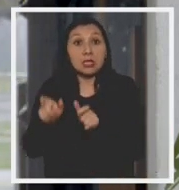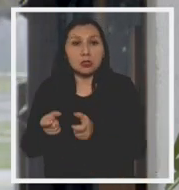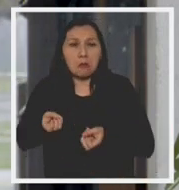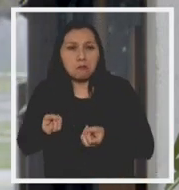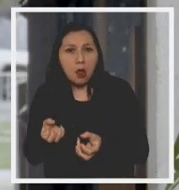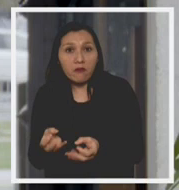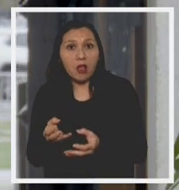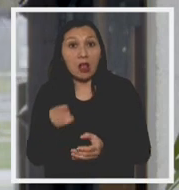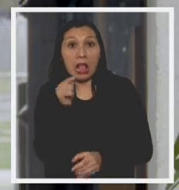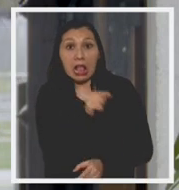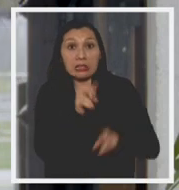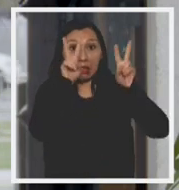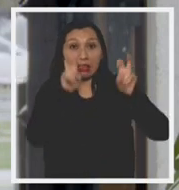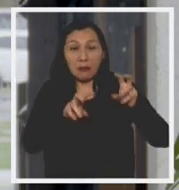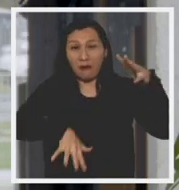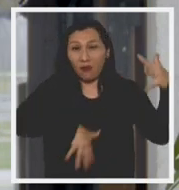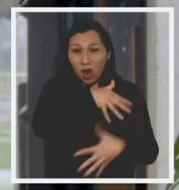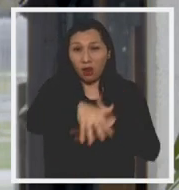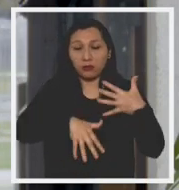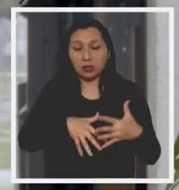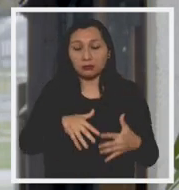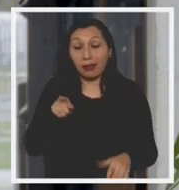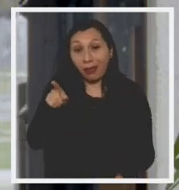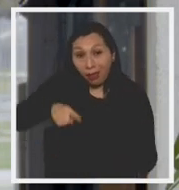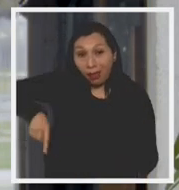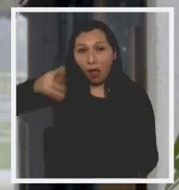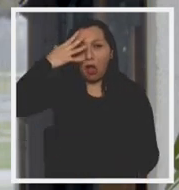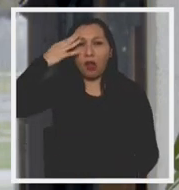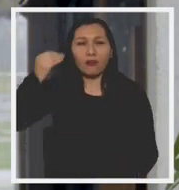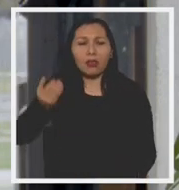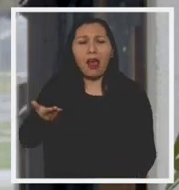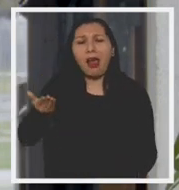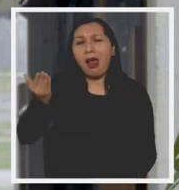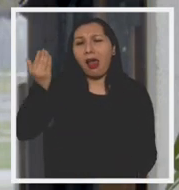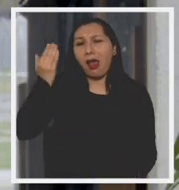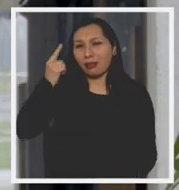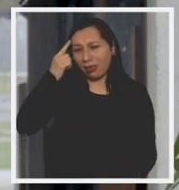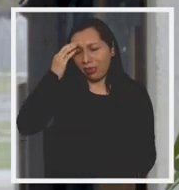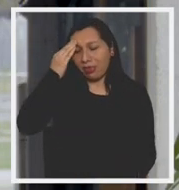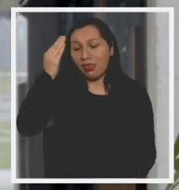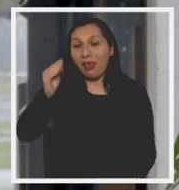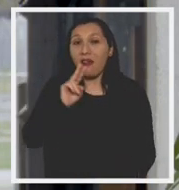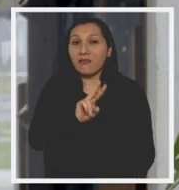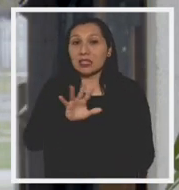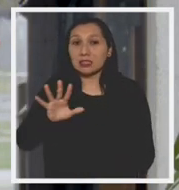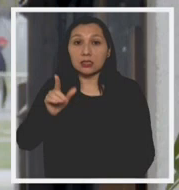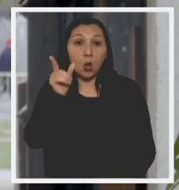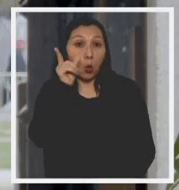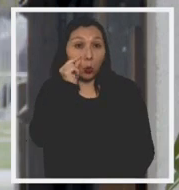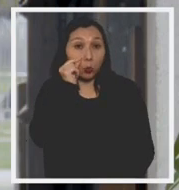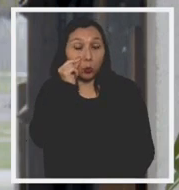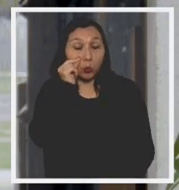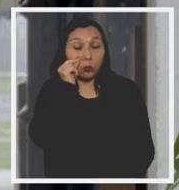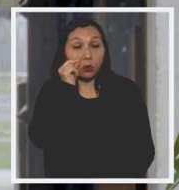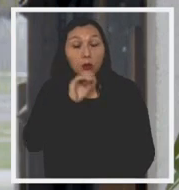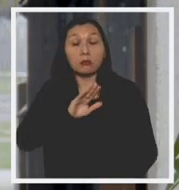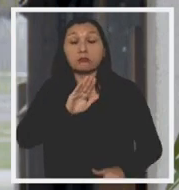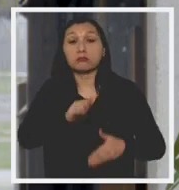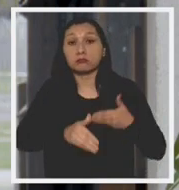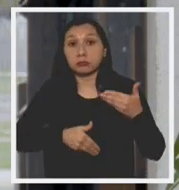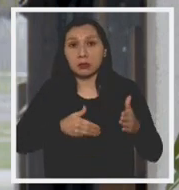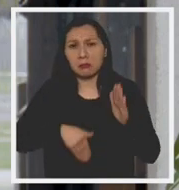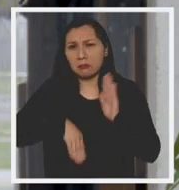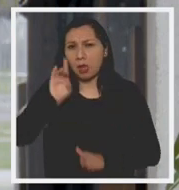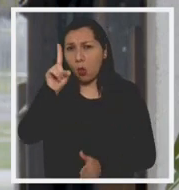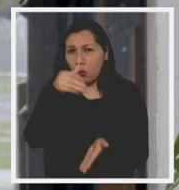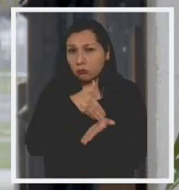en estos días esa mirada, se les olvida que hubo un día, el 25 de octubre, en la que